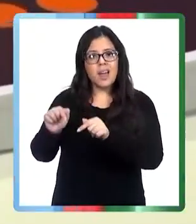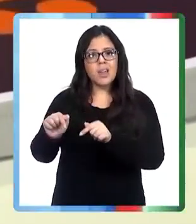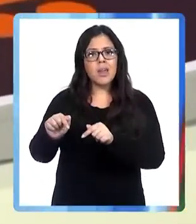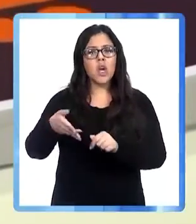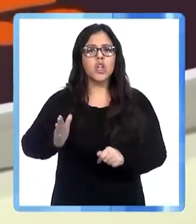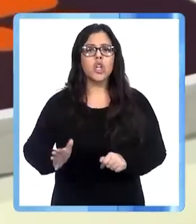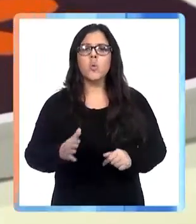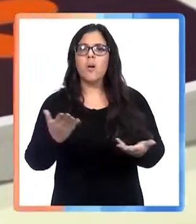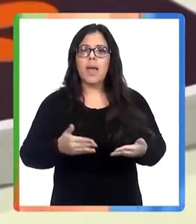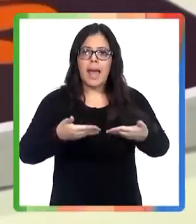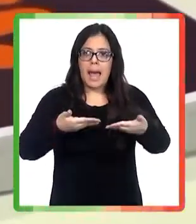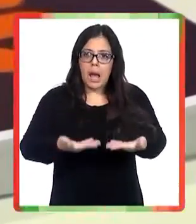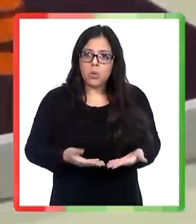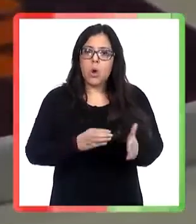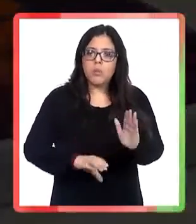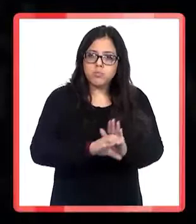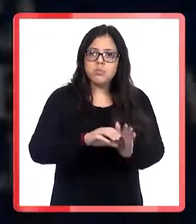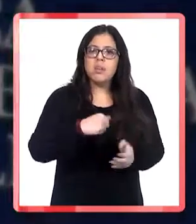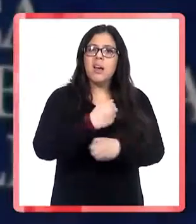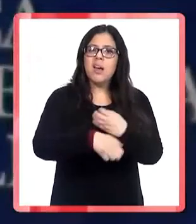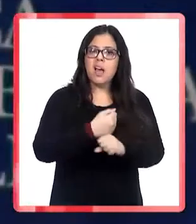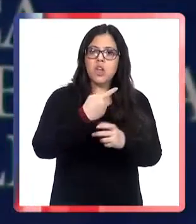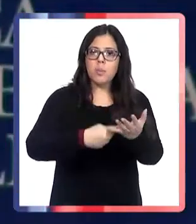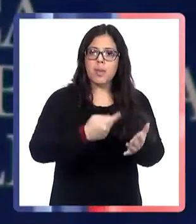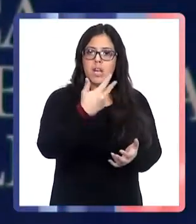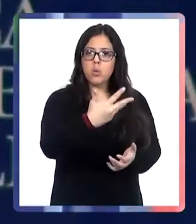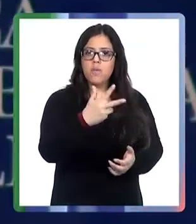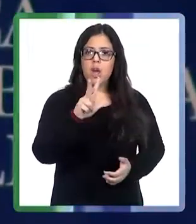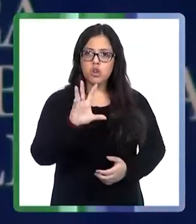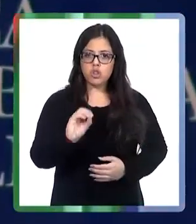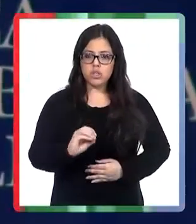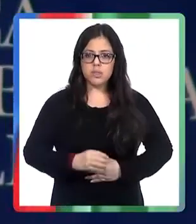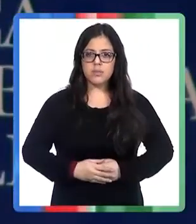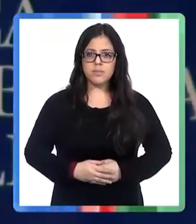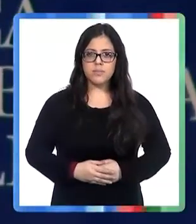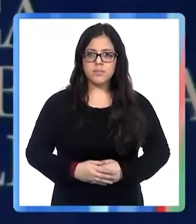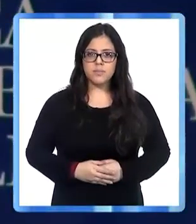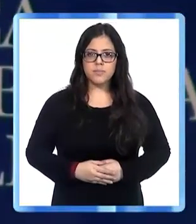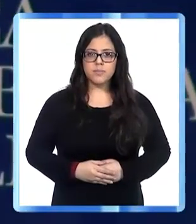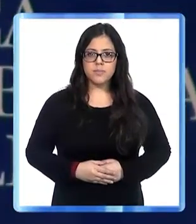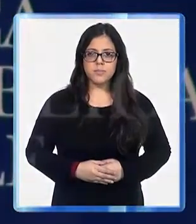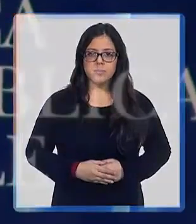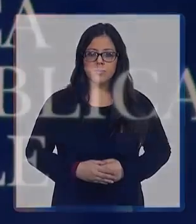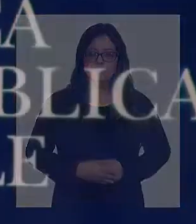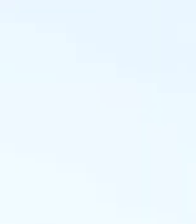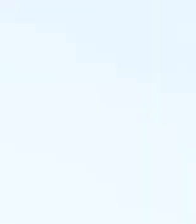opción rechazo, seguirá vigente la Constitución de 1980.